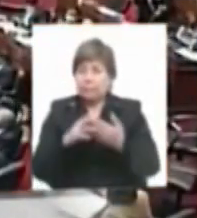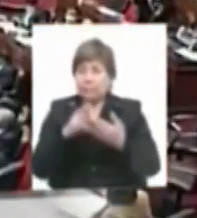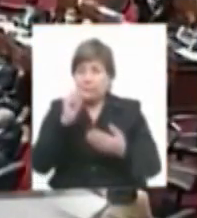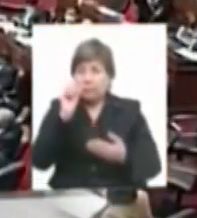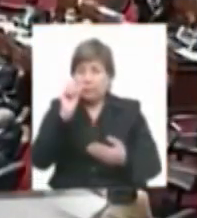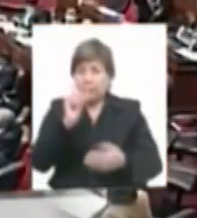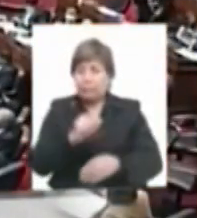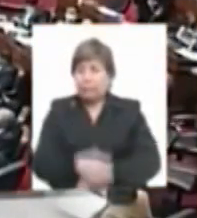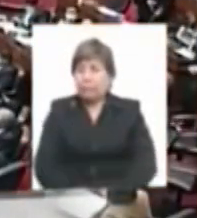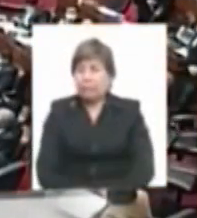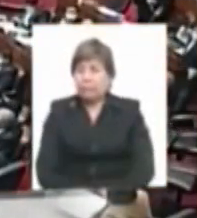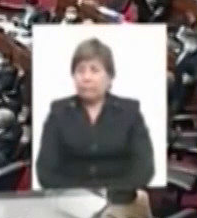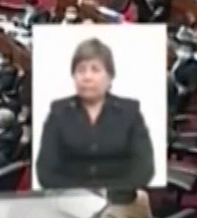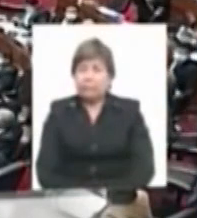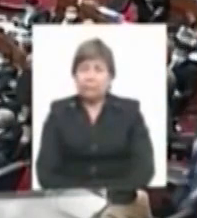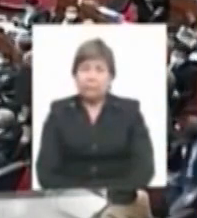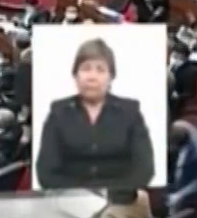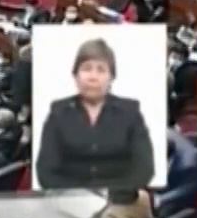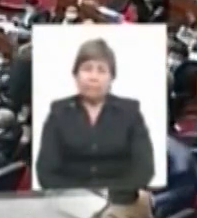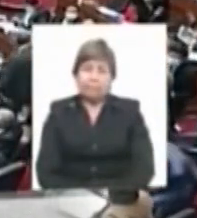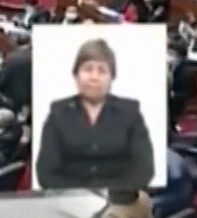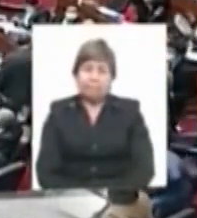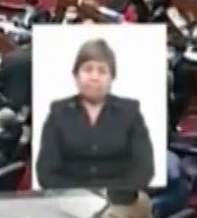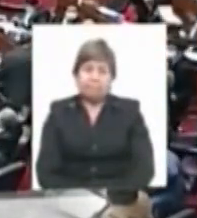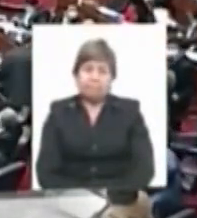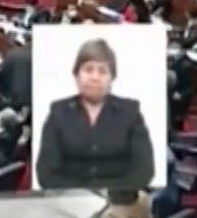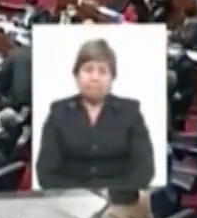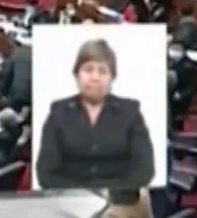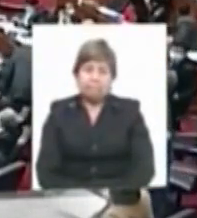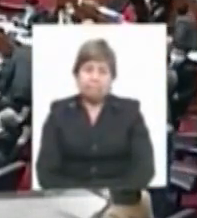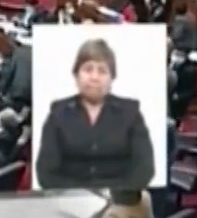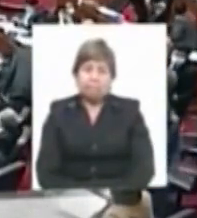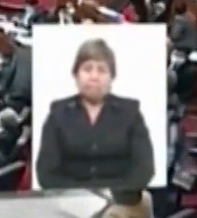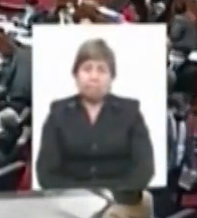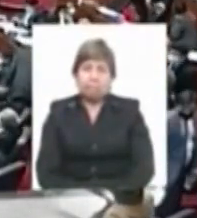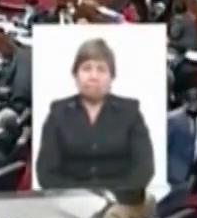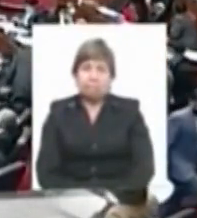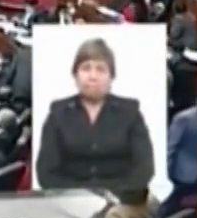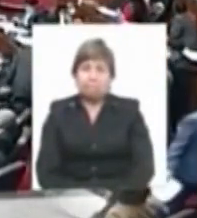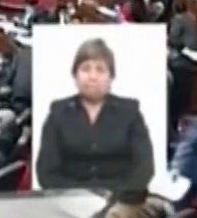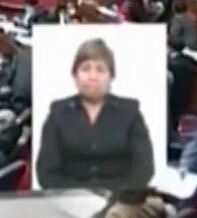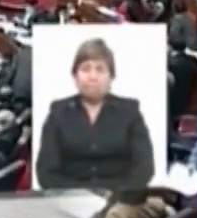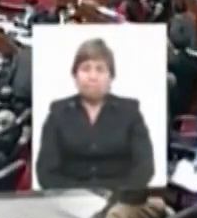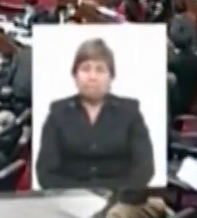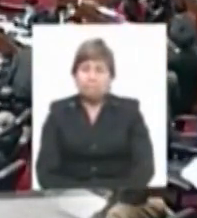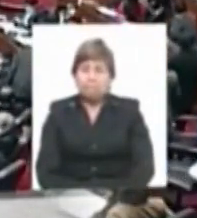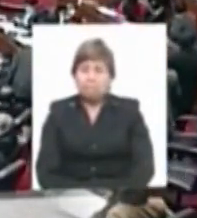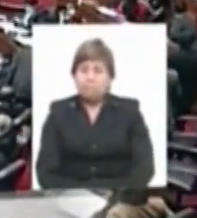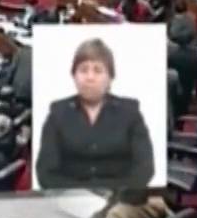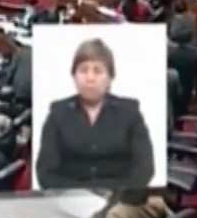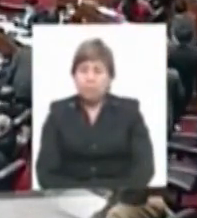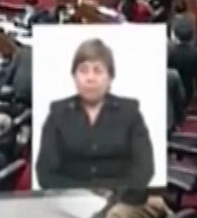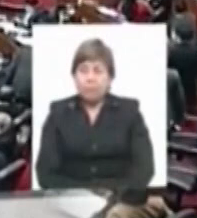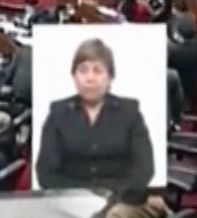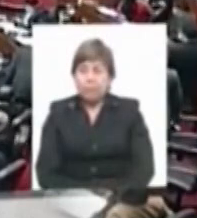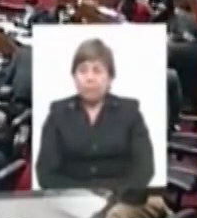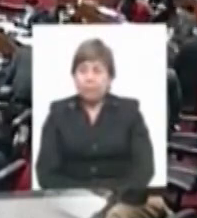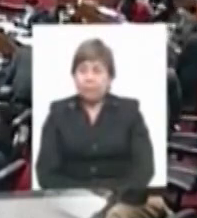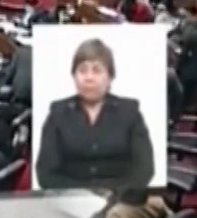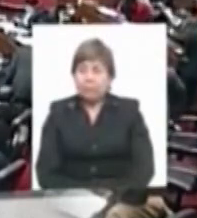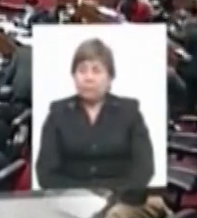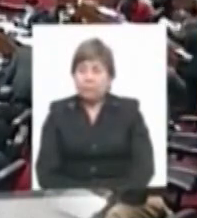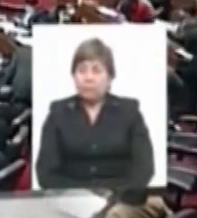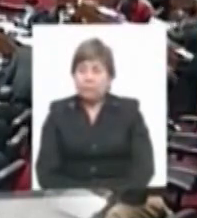pero como bien dice es en paralelo ayer la comisión de Constitución ha aprobado un dictamen para adelantar